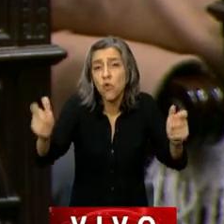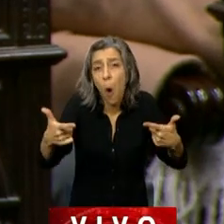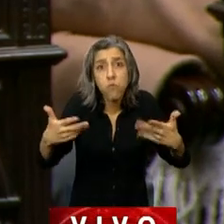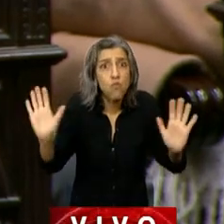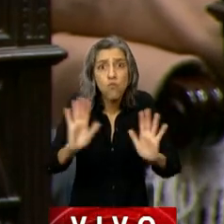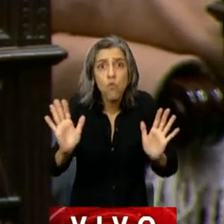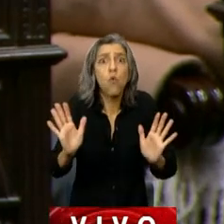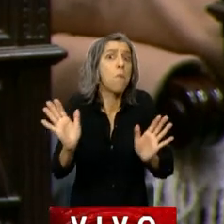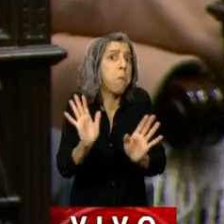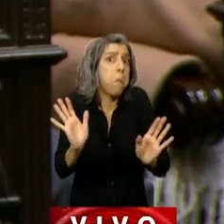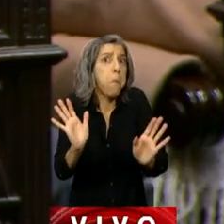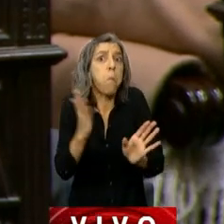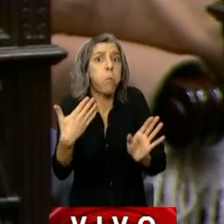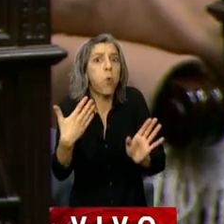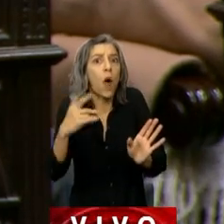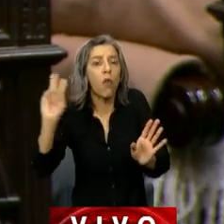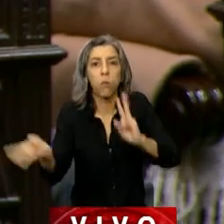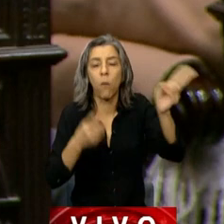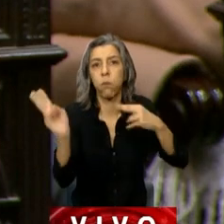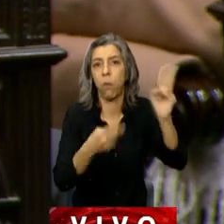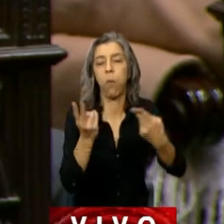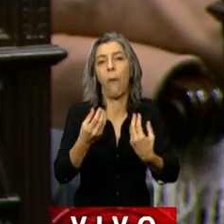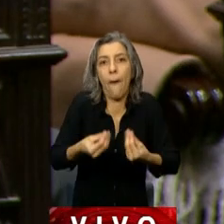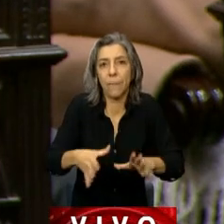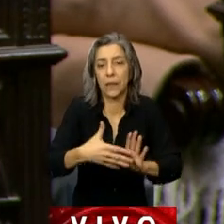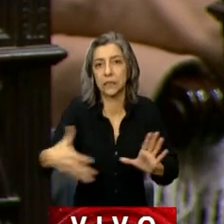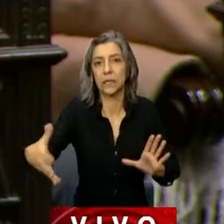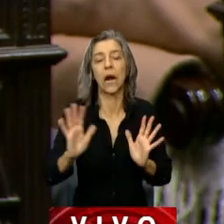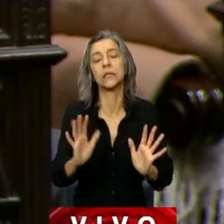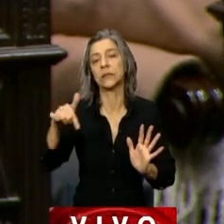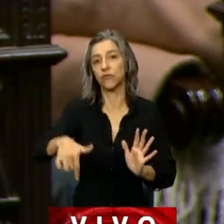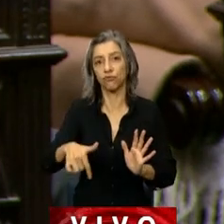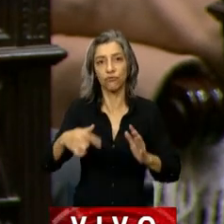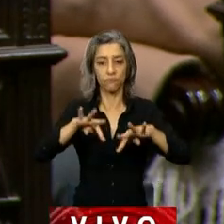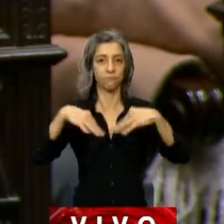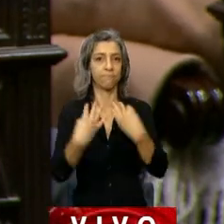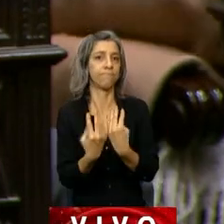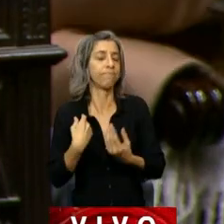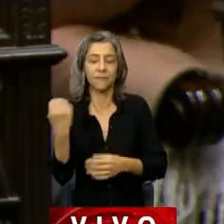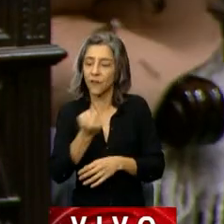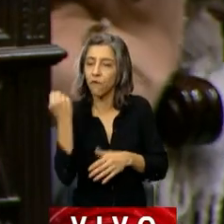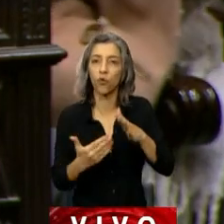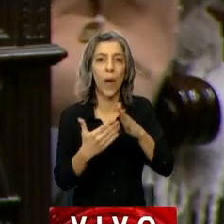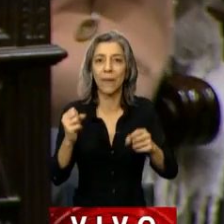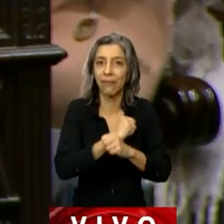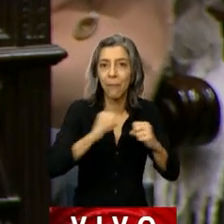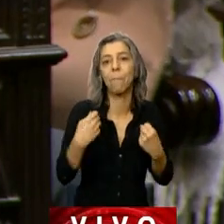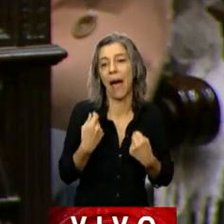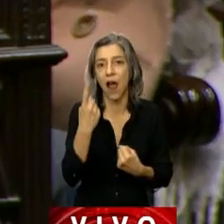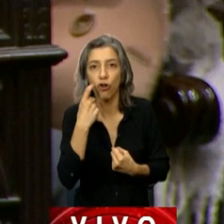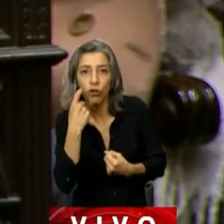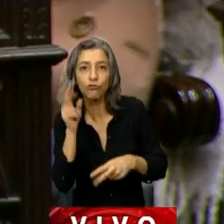mortales. Hoy en este recinto estamos dando un gran paso que es para la vigilancia, prevención y control de